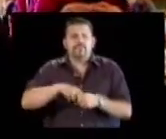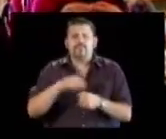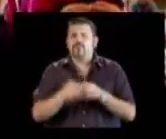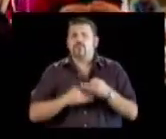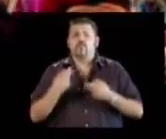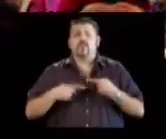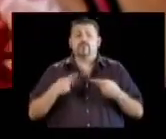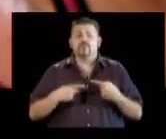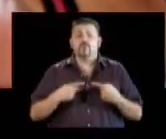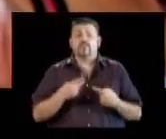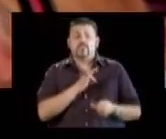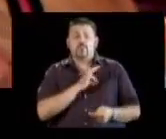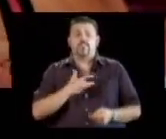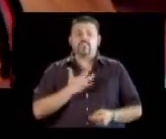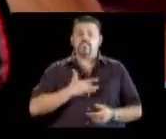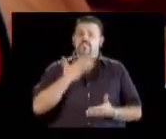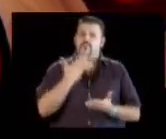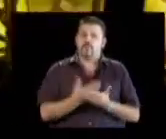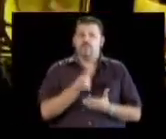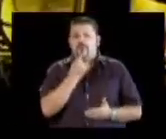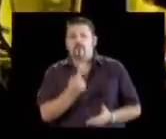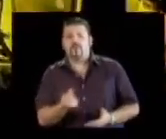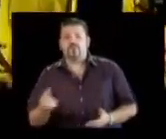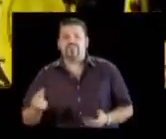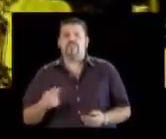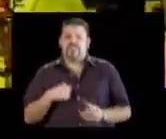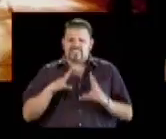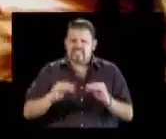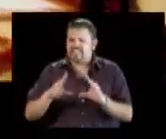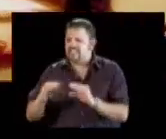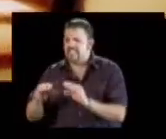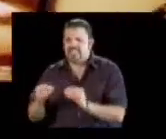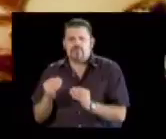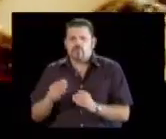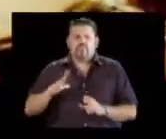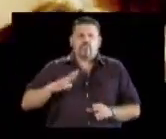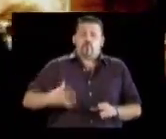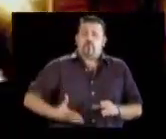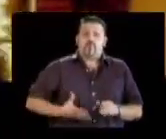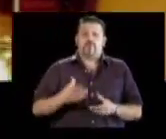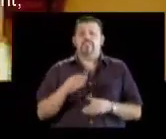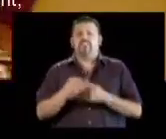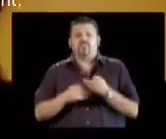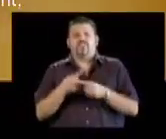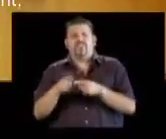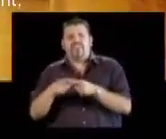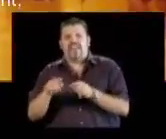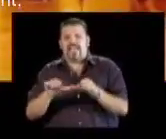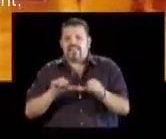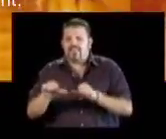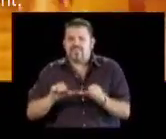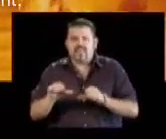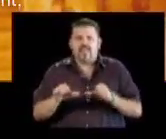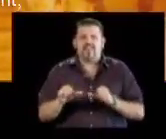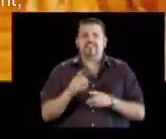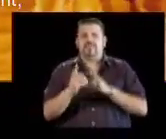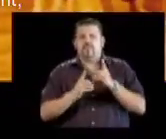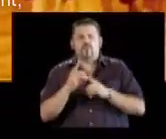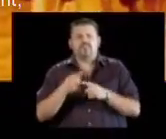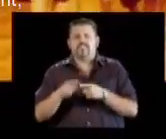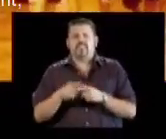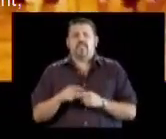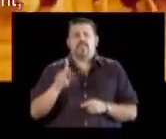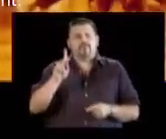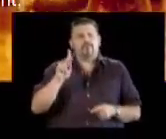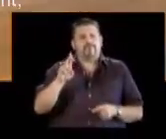tener contacto consigo mismo. Que en Educare se enseña a un chico las diversas actividades artísticas para que pueda expresar lo que siente, viendo las